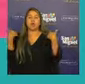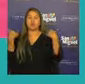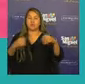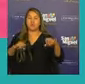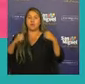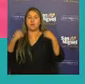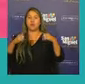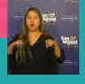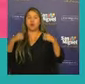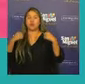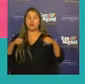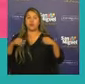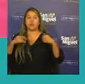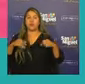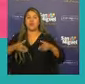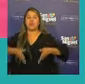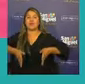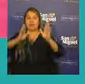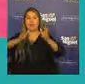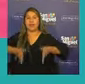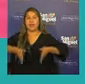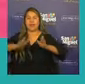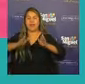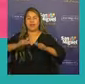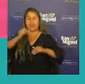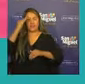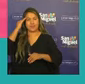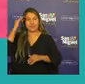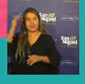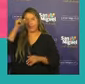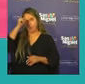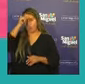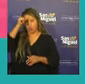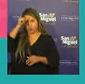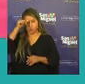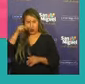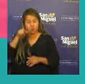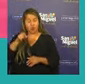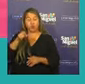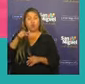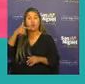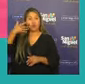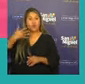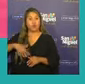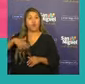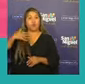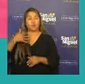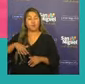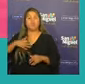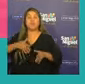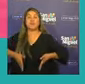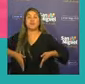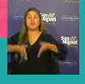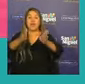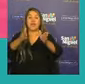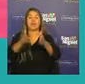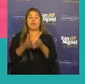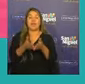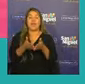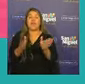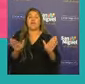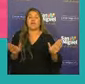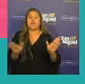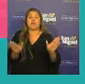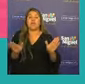vecinos de nuestra comuna que salen a hacer deporte los días domingos. Cuán importante es tener las calles abiertas a la